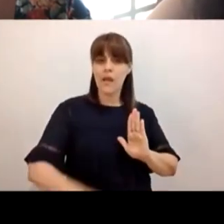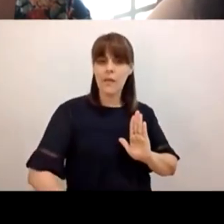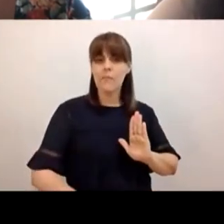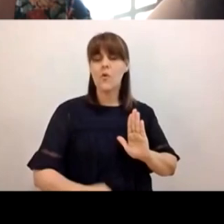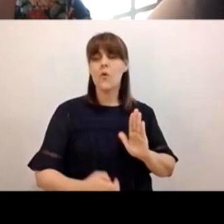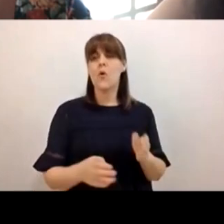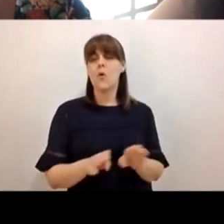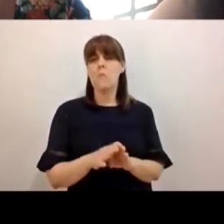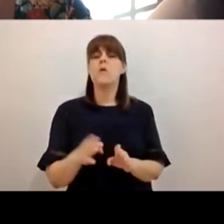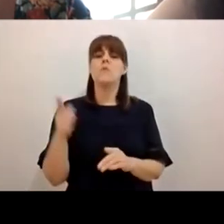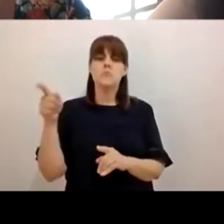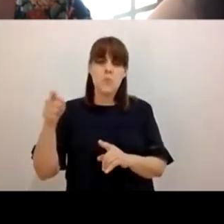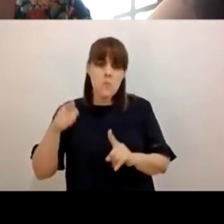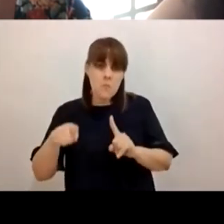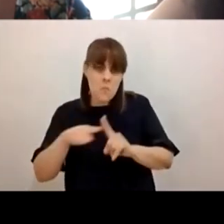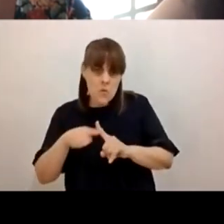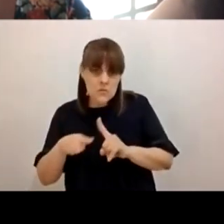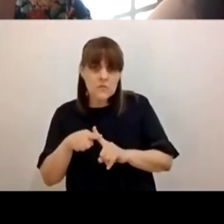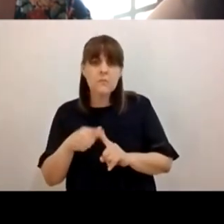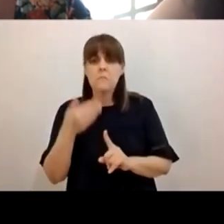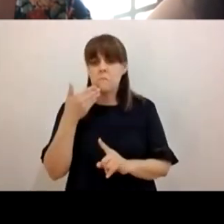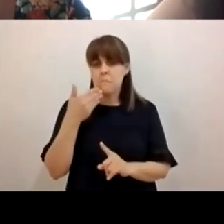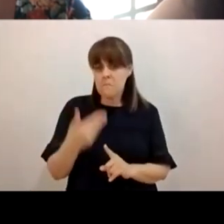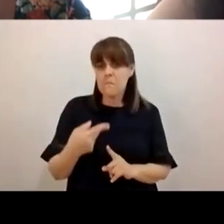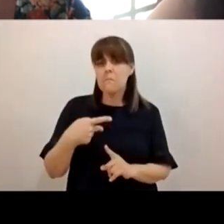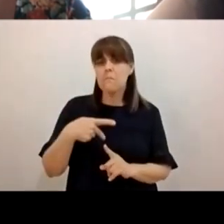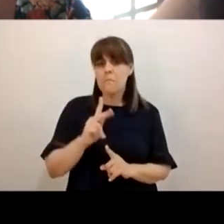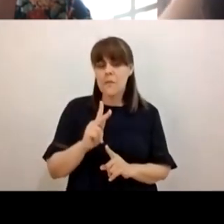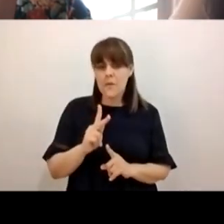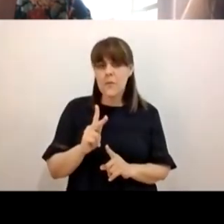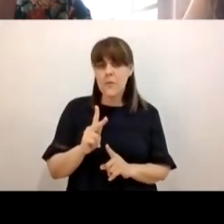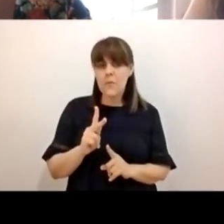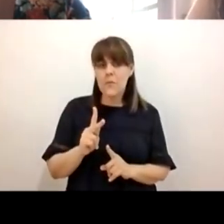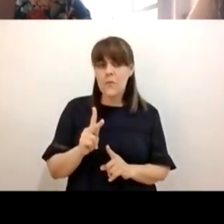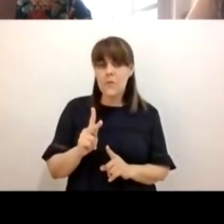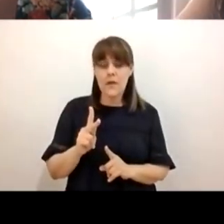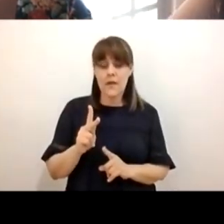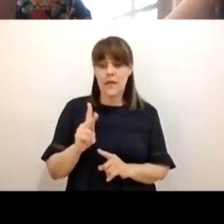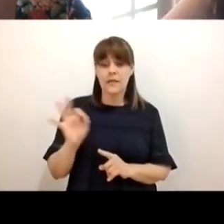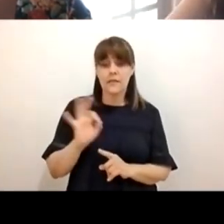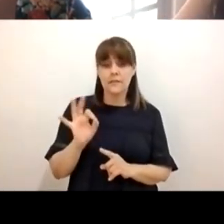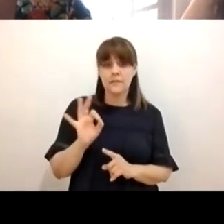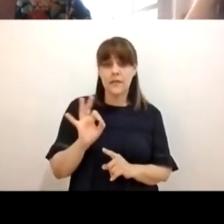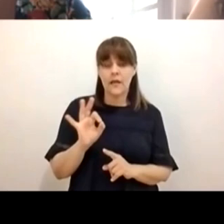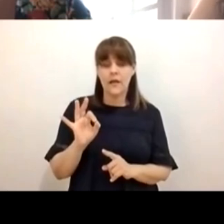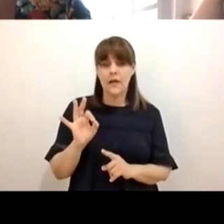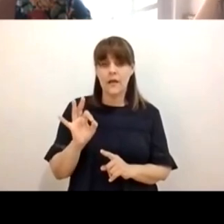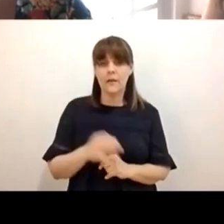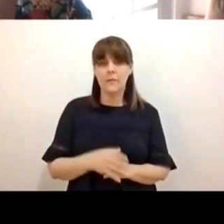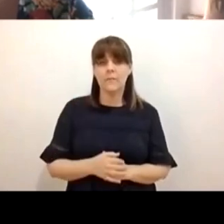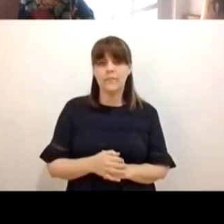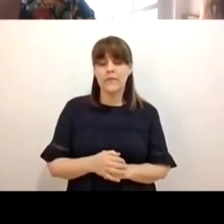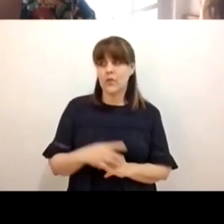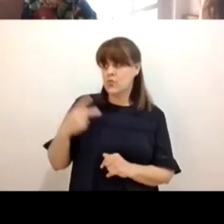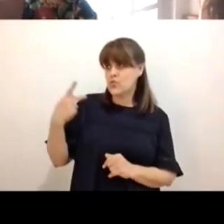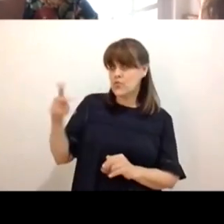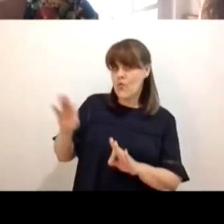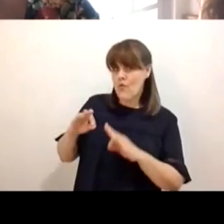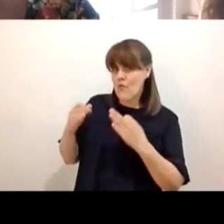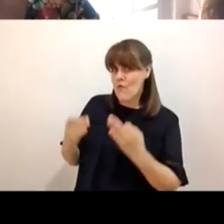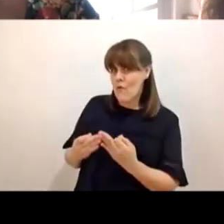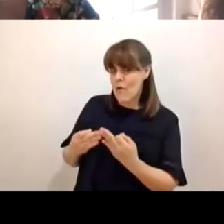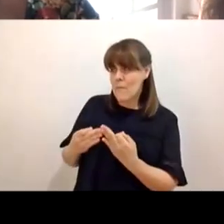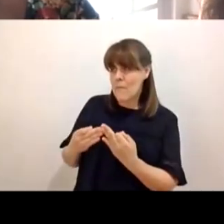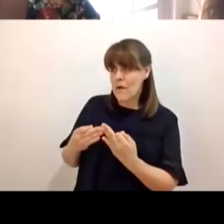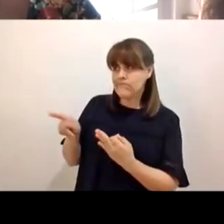cosas que mostrar está bien pero fundamentalmente si eso no entusiasma si eso no logra despertar